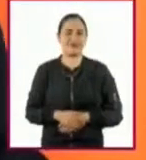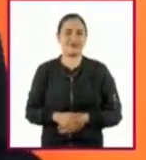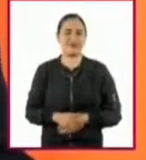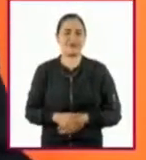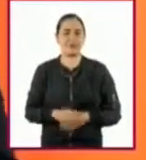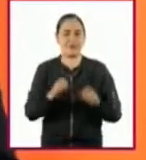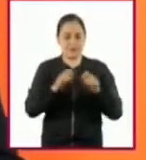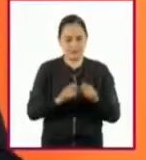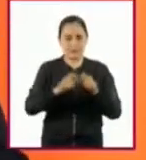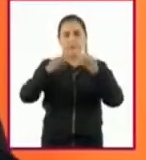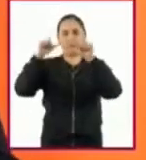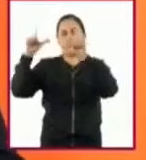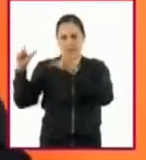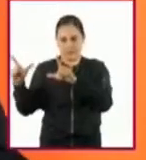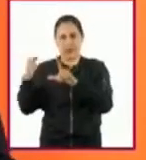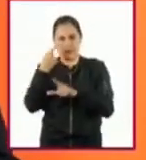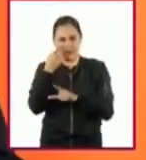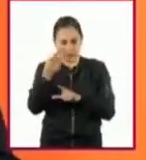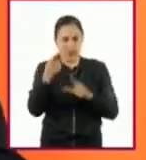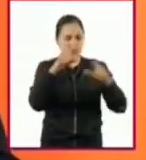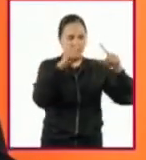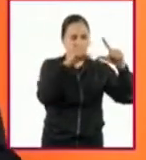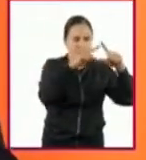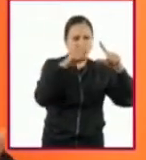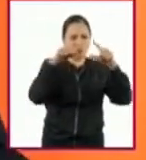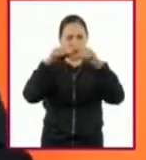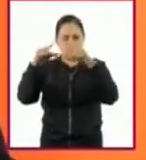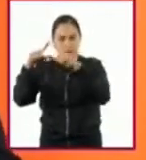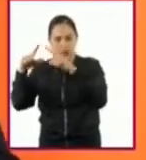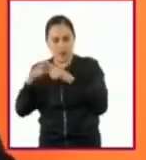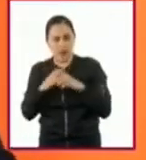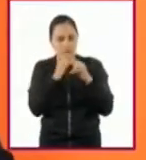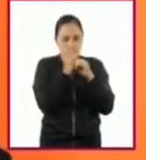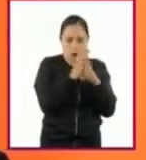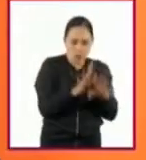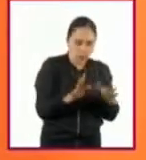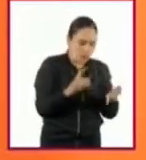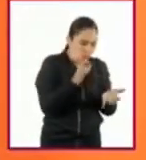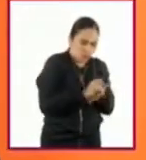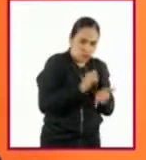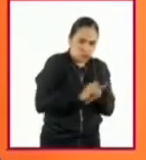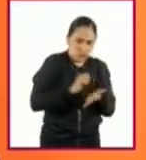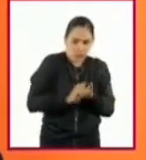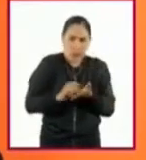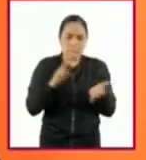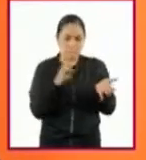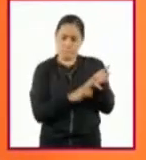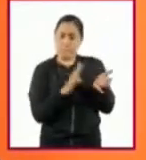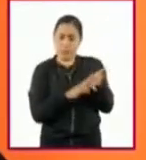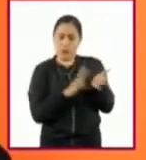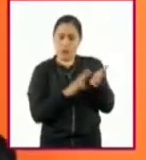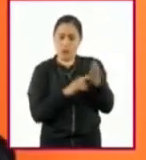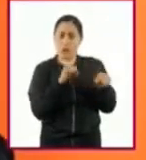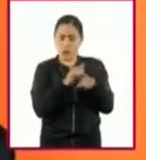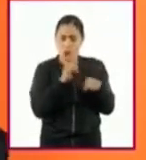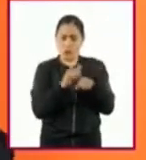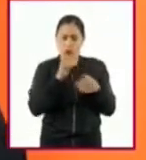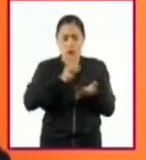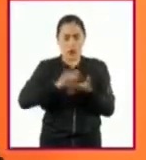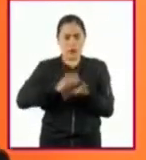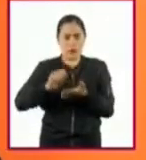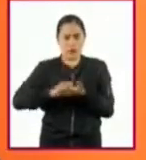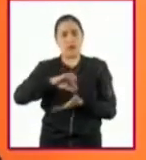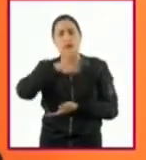siguiente diapositiva con varios triángulos de los que hay que enviar su información. Anoten los valores para que después puedan hacer